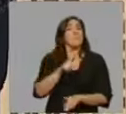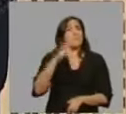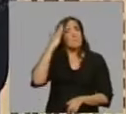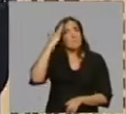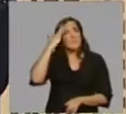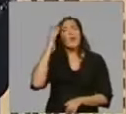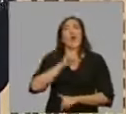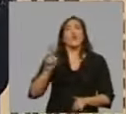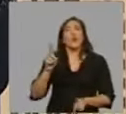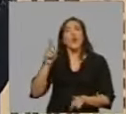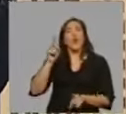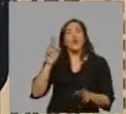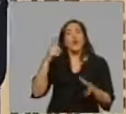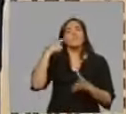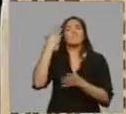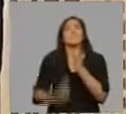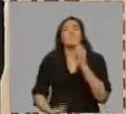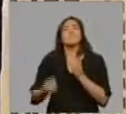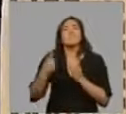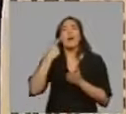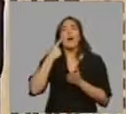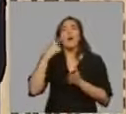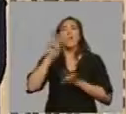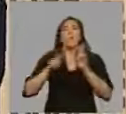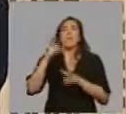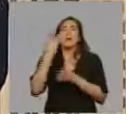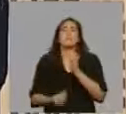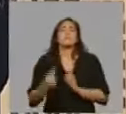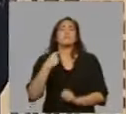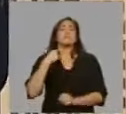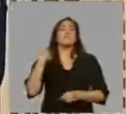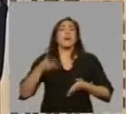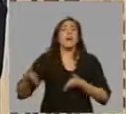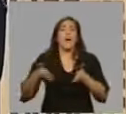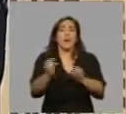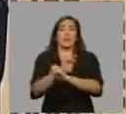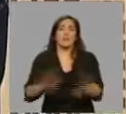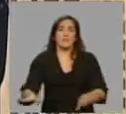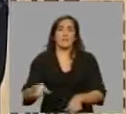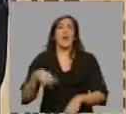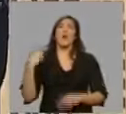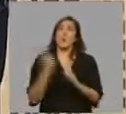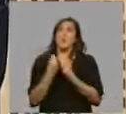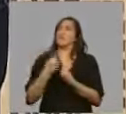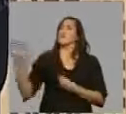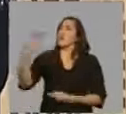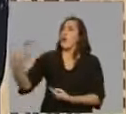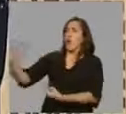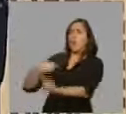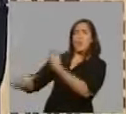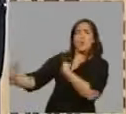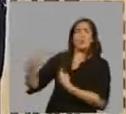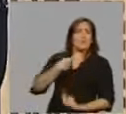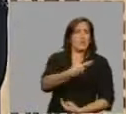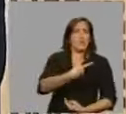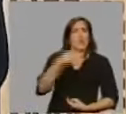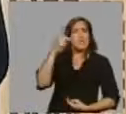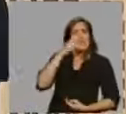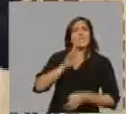verdad que llama la atención que quienes nos criticaron durante 10 años como perseguidores, vengativos, malos